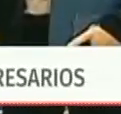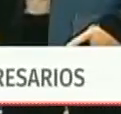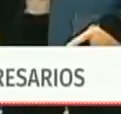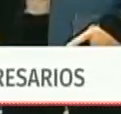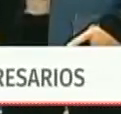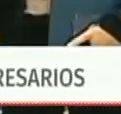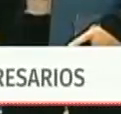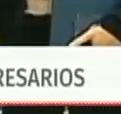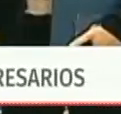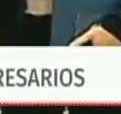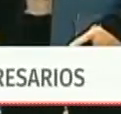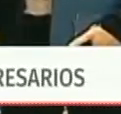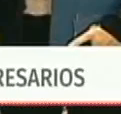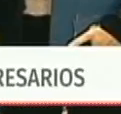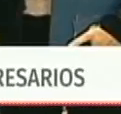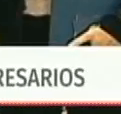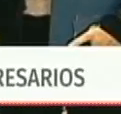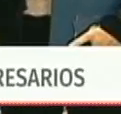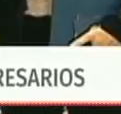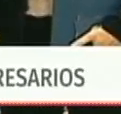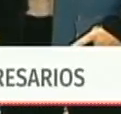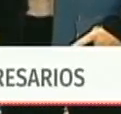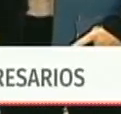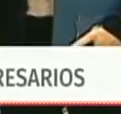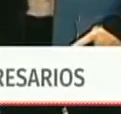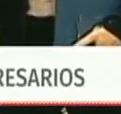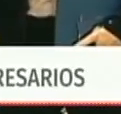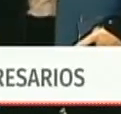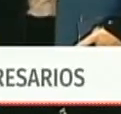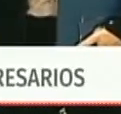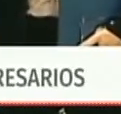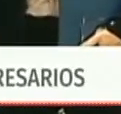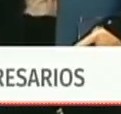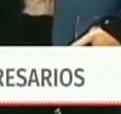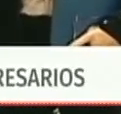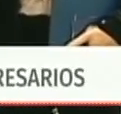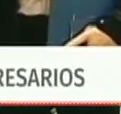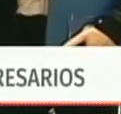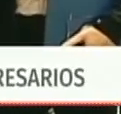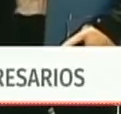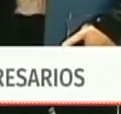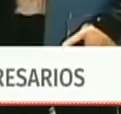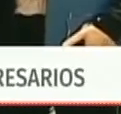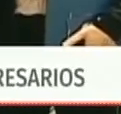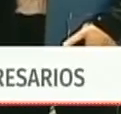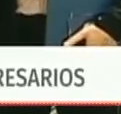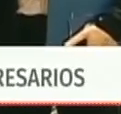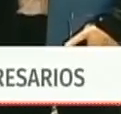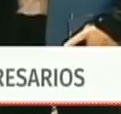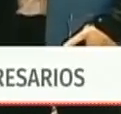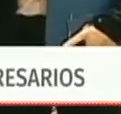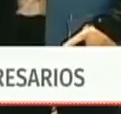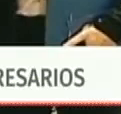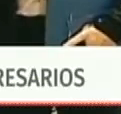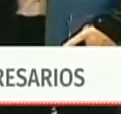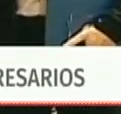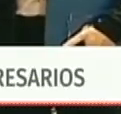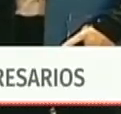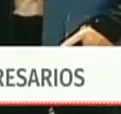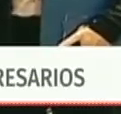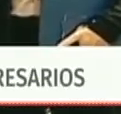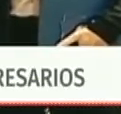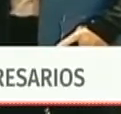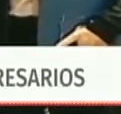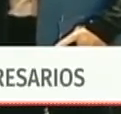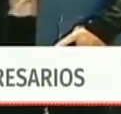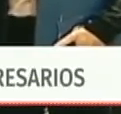Como dice la canción, pasito a pasito, vamos lejitos. Vamos ocupando el